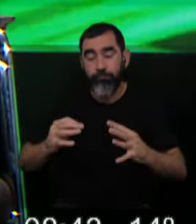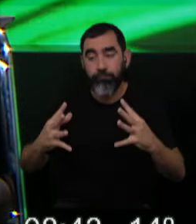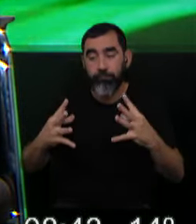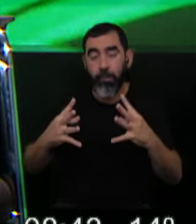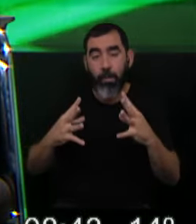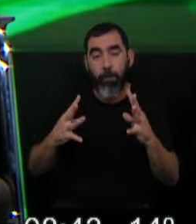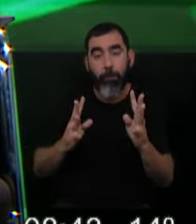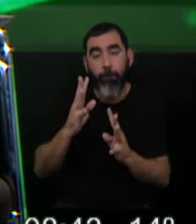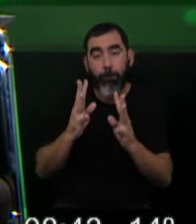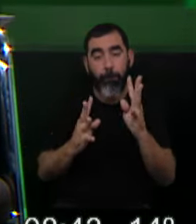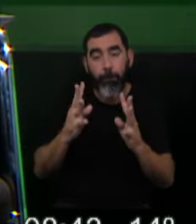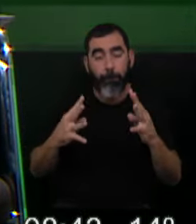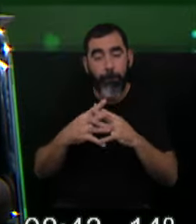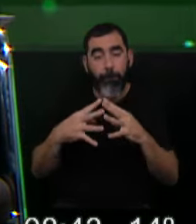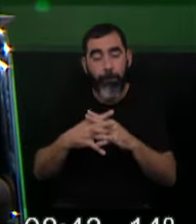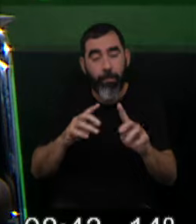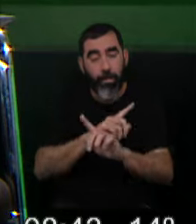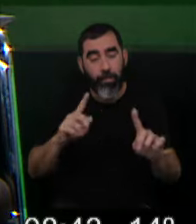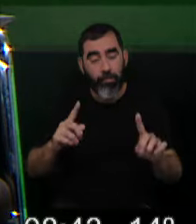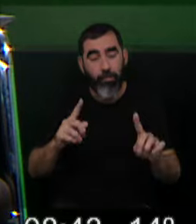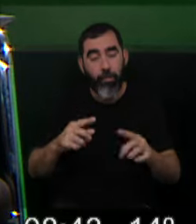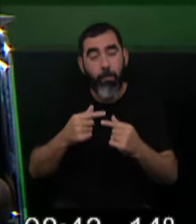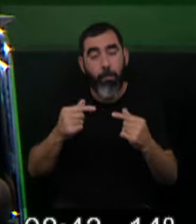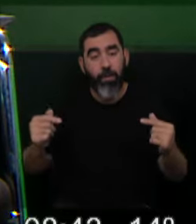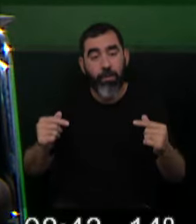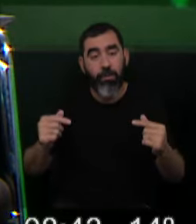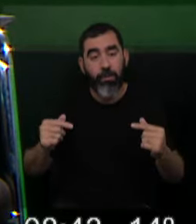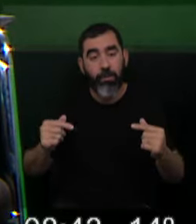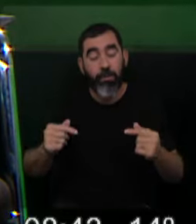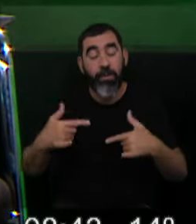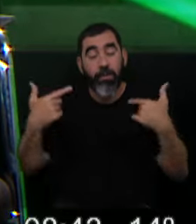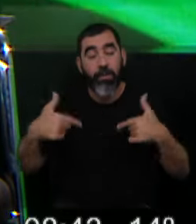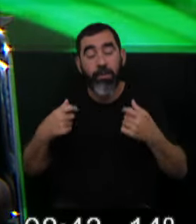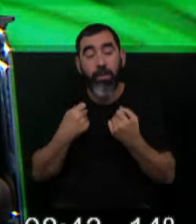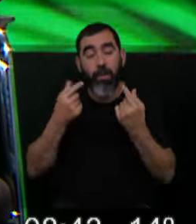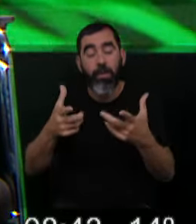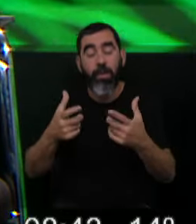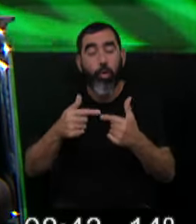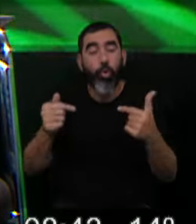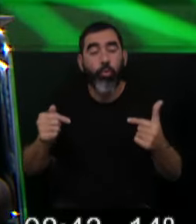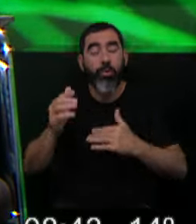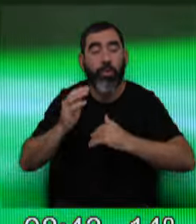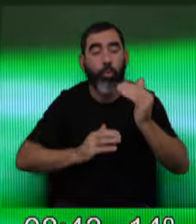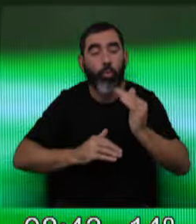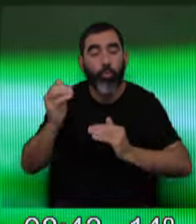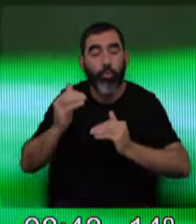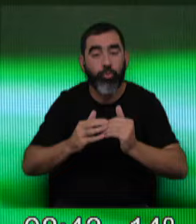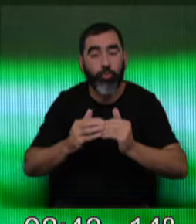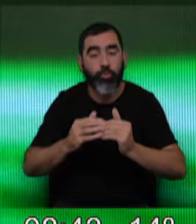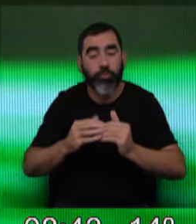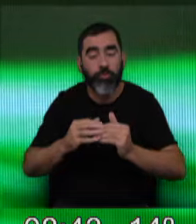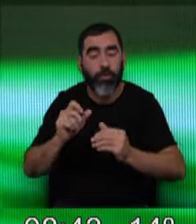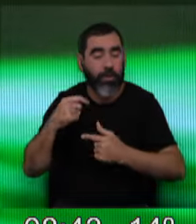llega, todo ese tipo de materiales no. O sea, la intendencia te cede canastas que son de